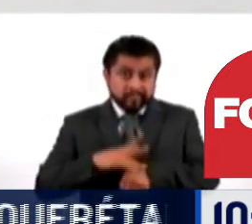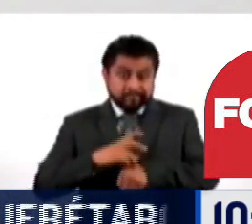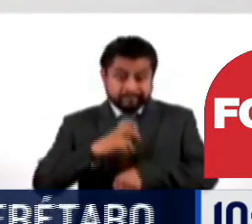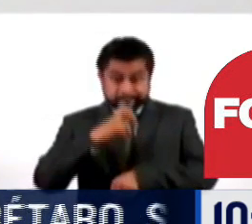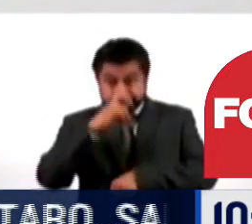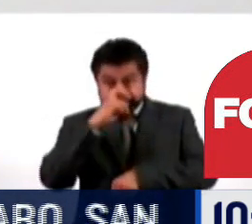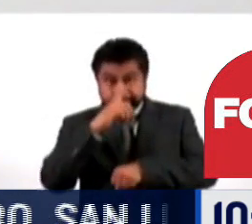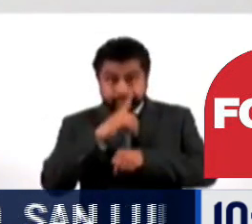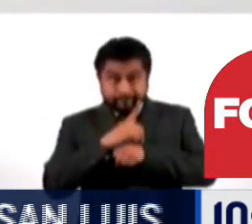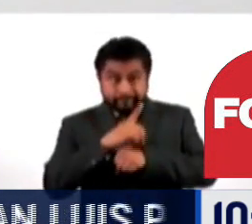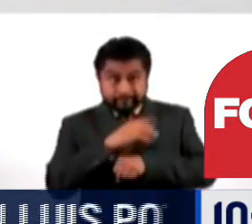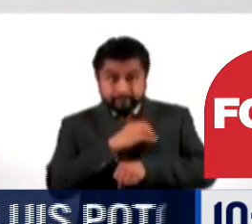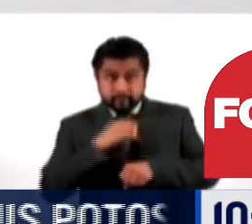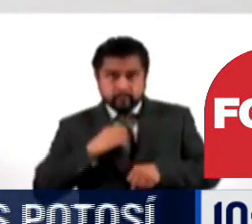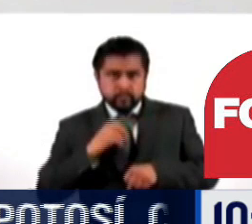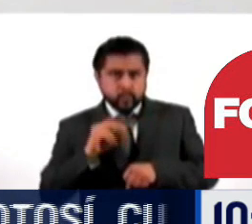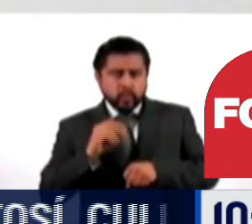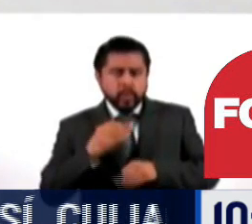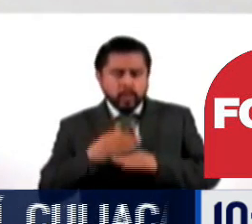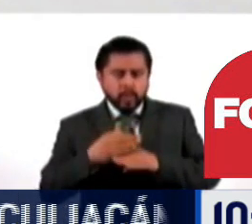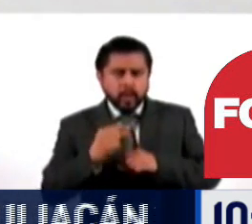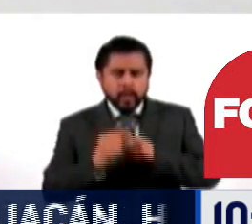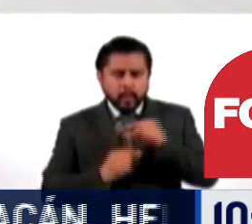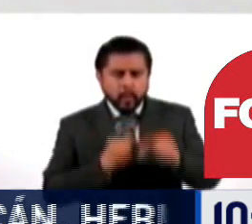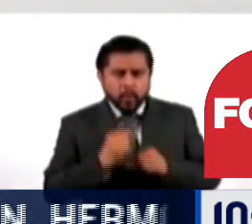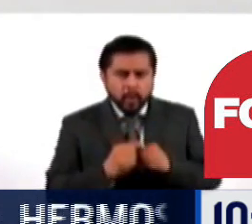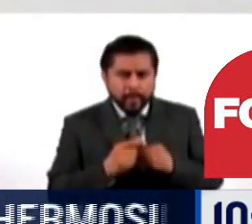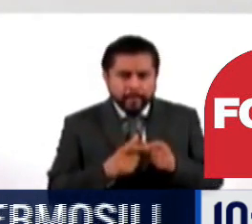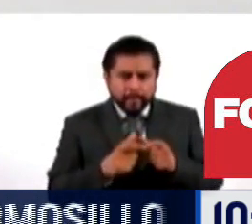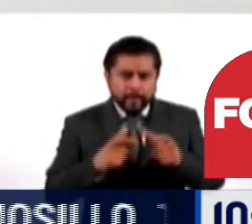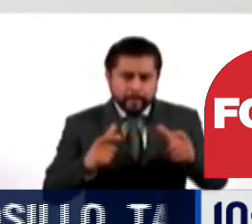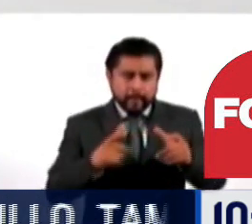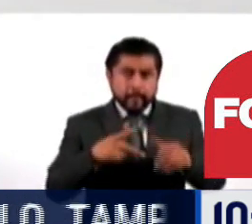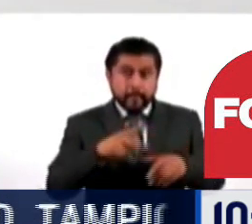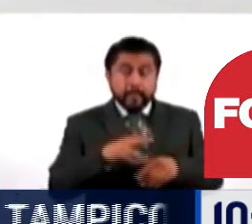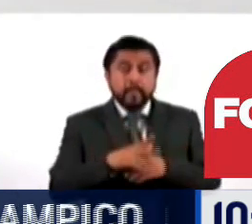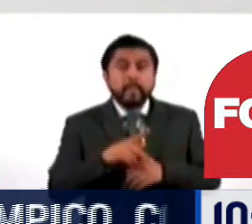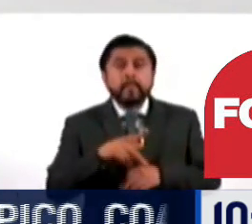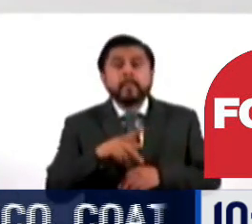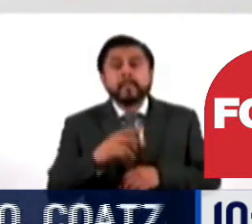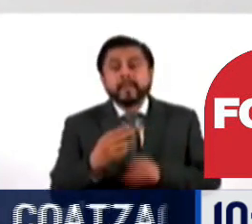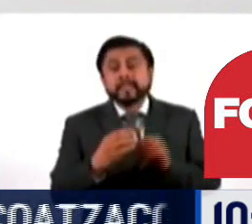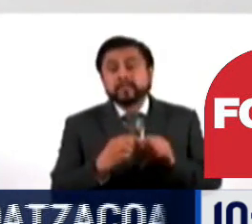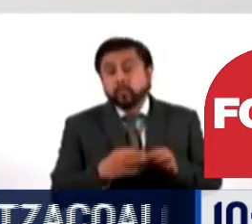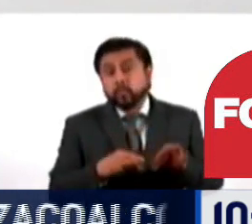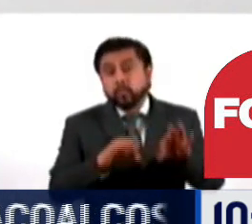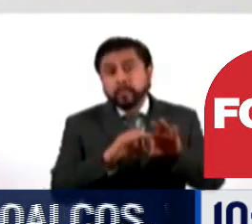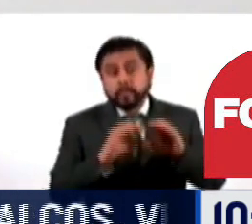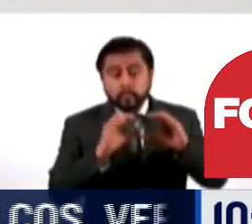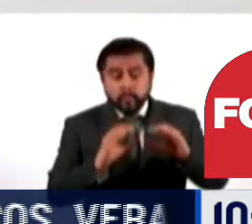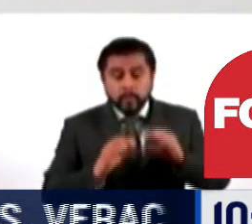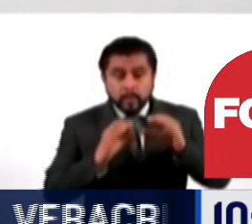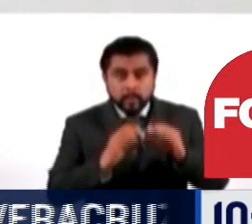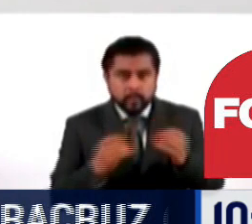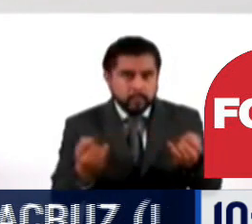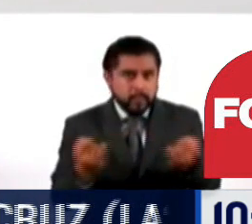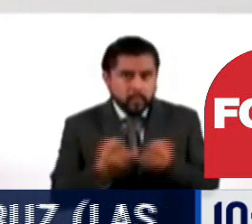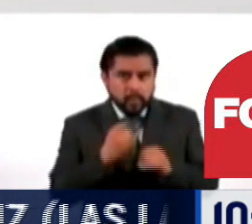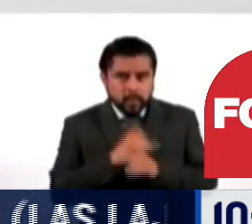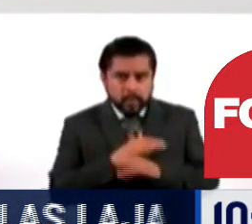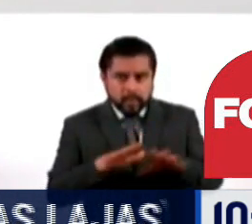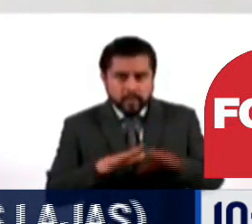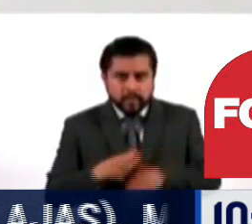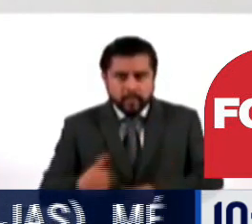restricciones, pero si nos seguimos cuidando, esta protección personal y los dispositivos que el gobierno de la ciudad ha puesto